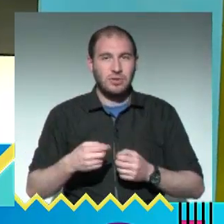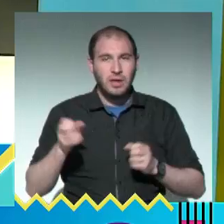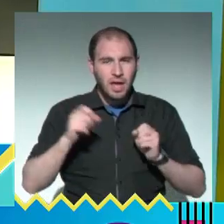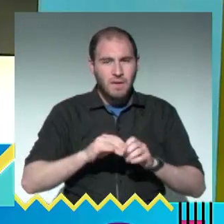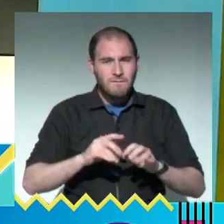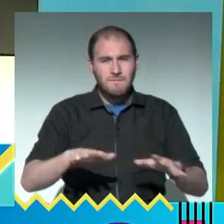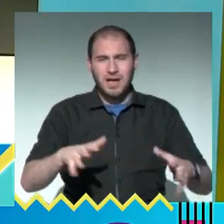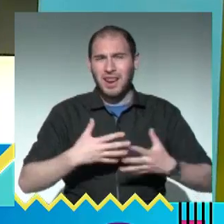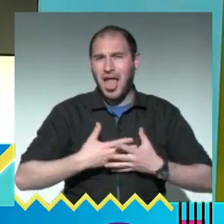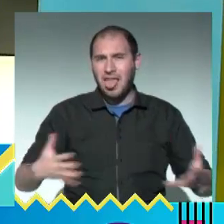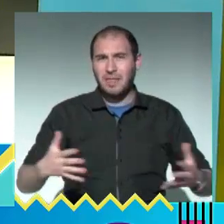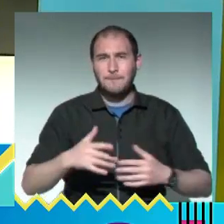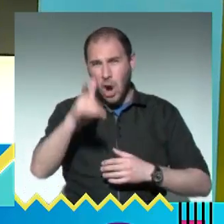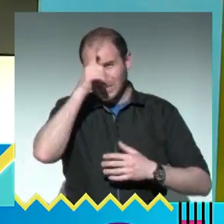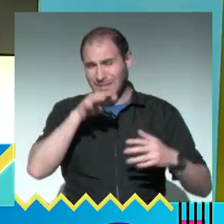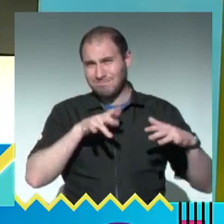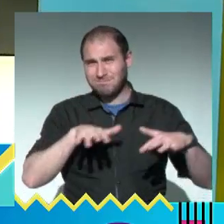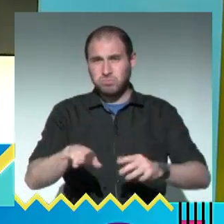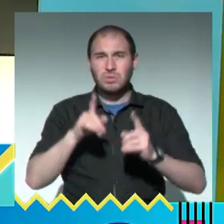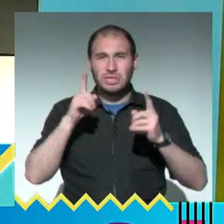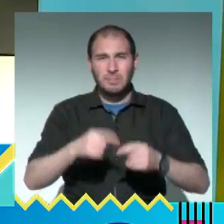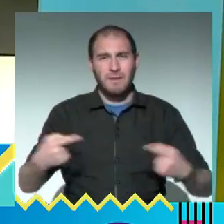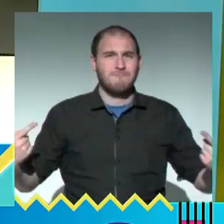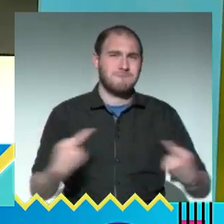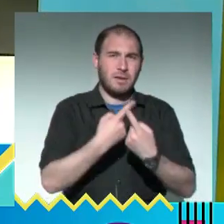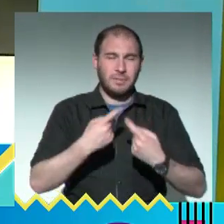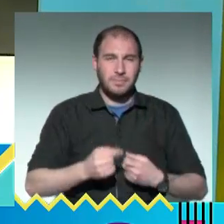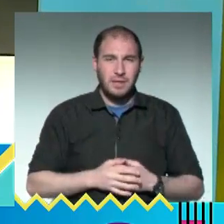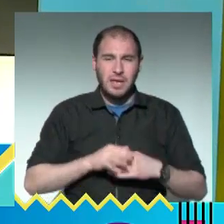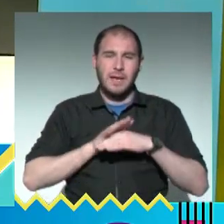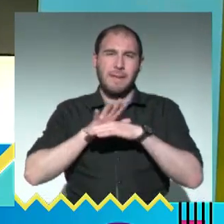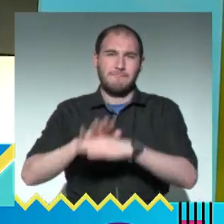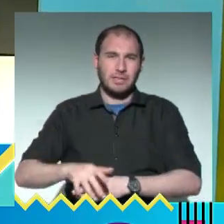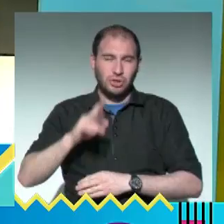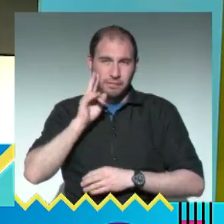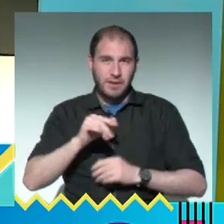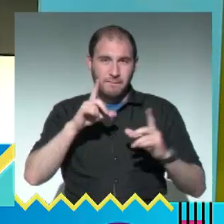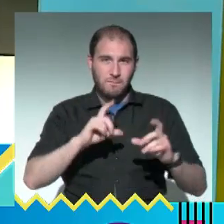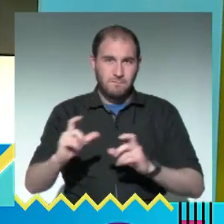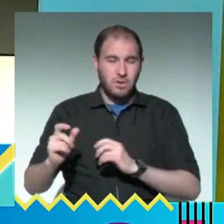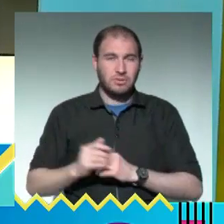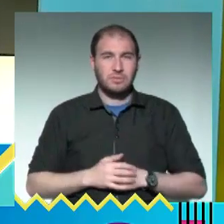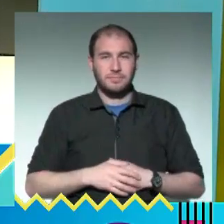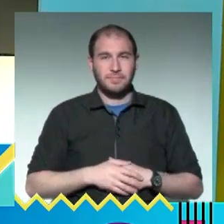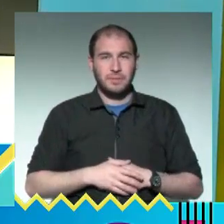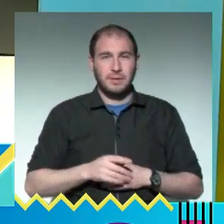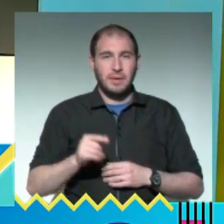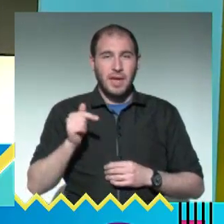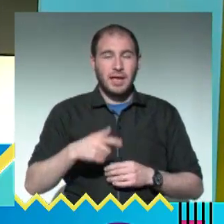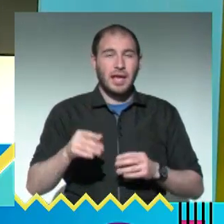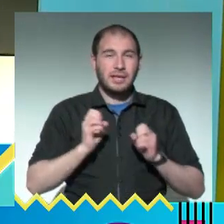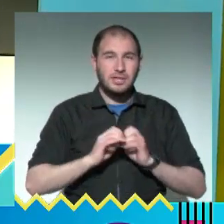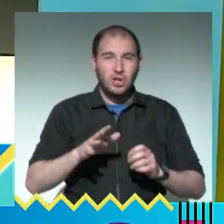despliegue muy grande del operativo policial que también terminó en enfrentamiento, en represión, como lo veíamos en las imágenes de recién. Todo esto da